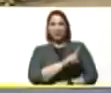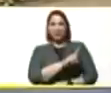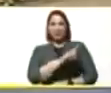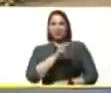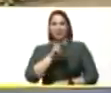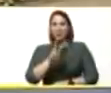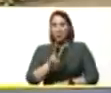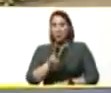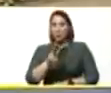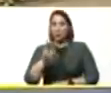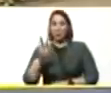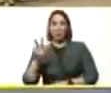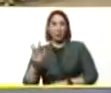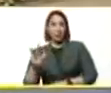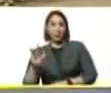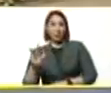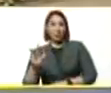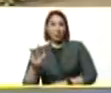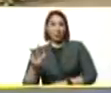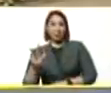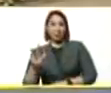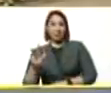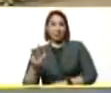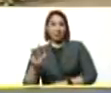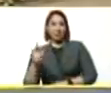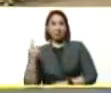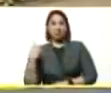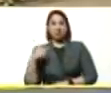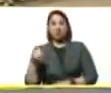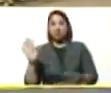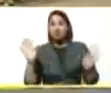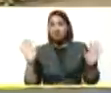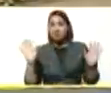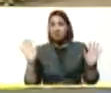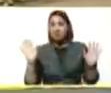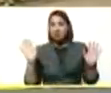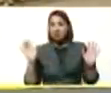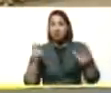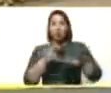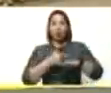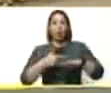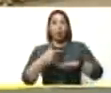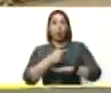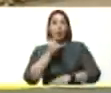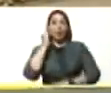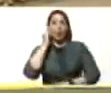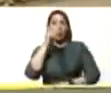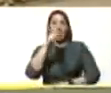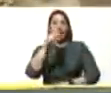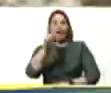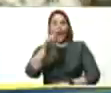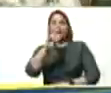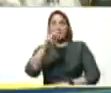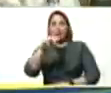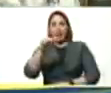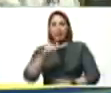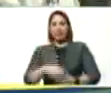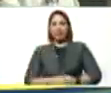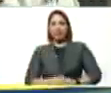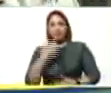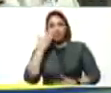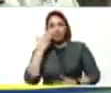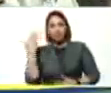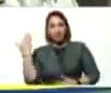las 2, a las 3. Aquí tenemos a la gobernadora Karina Carpio, una